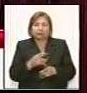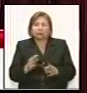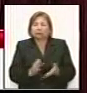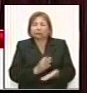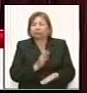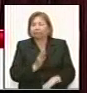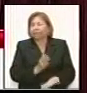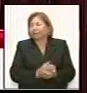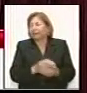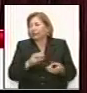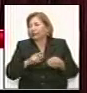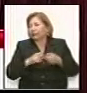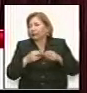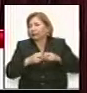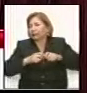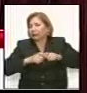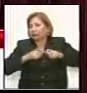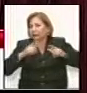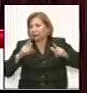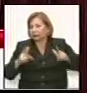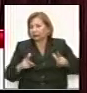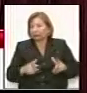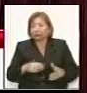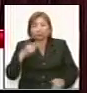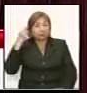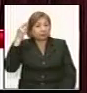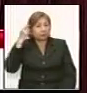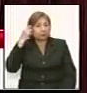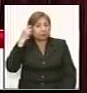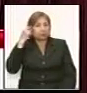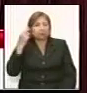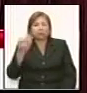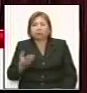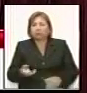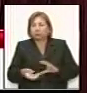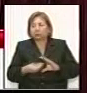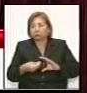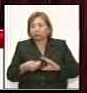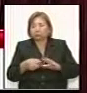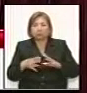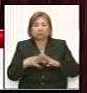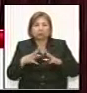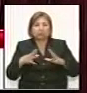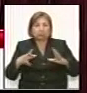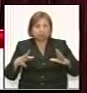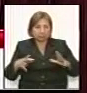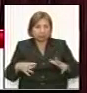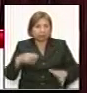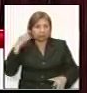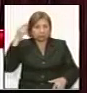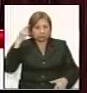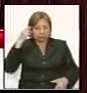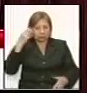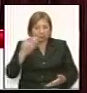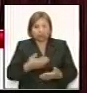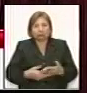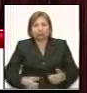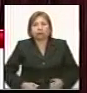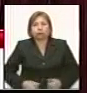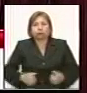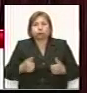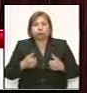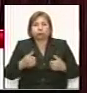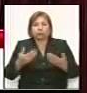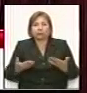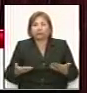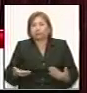tremendo de inestabilidad política por el tema de la corrupción y ha contaminado un poco la política, la vida diaria